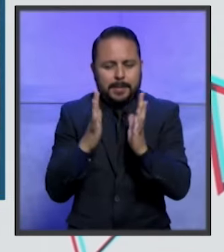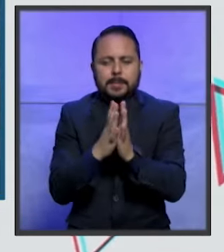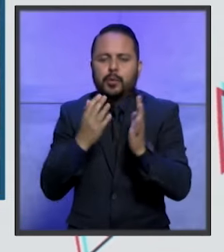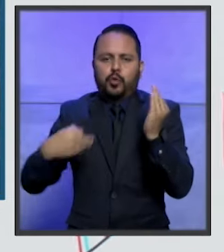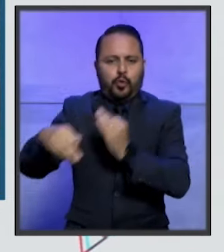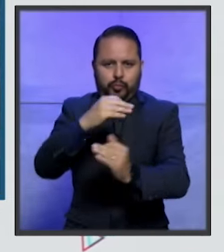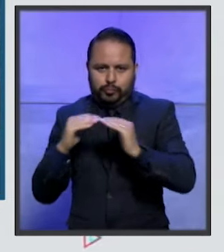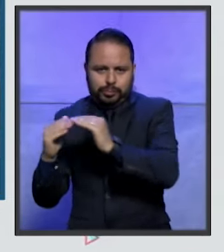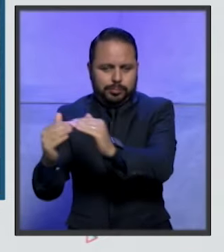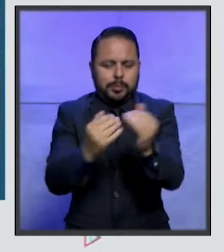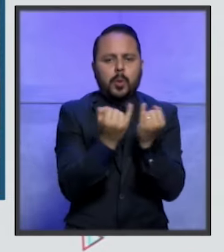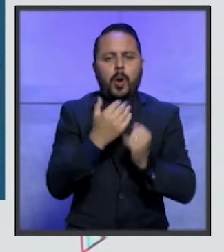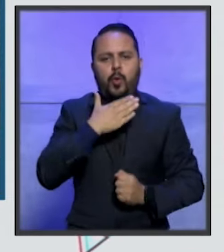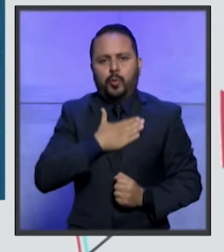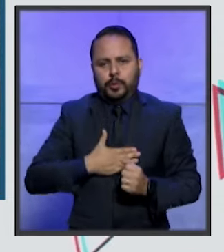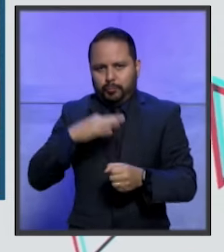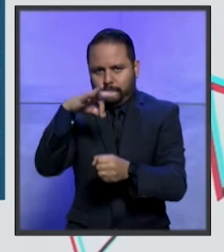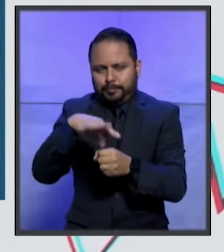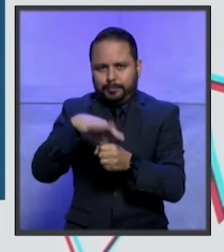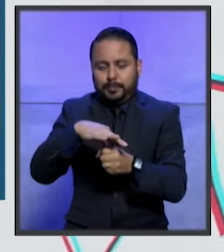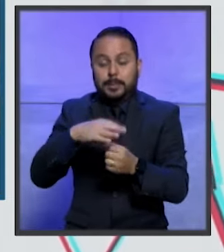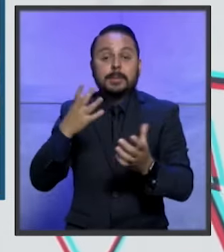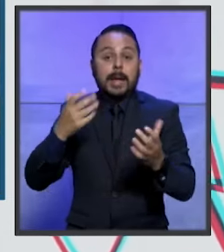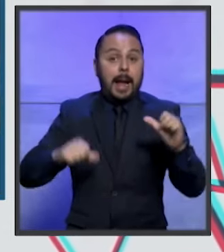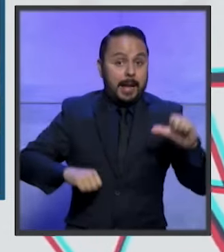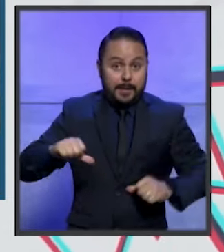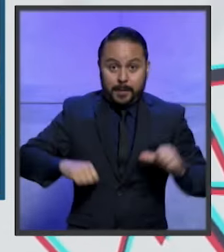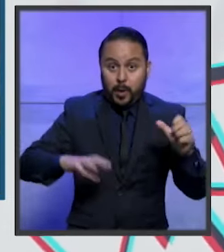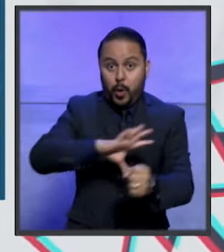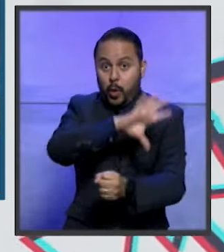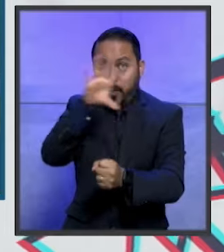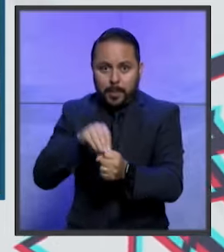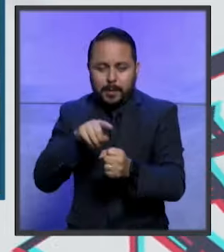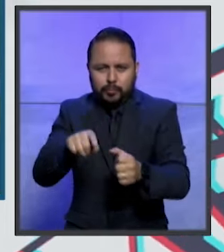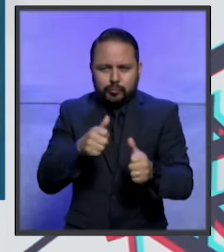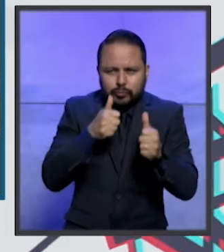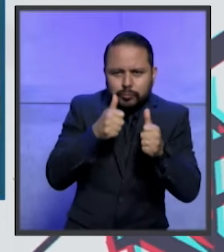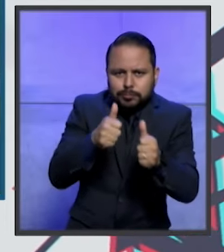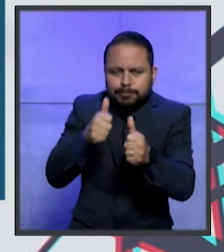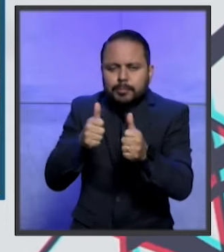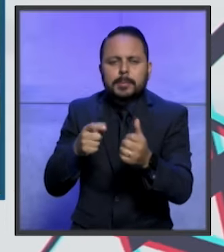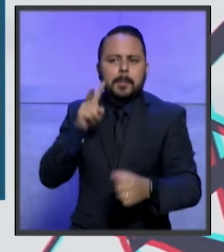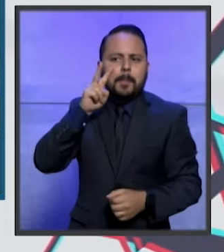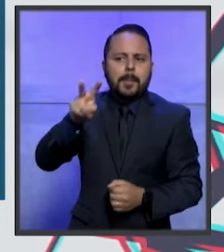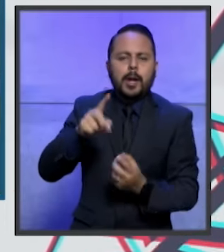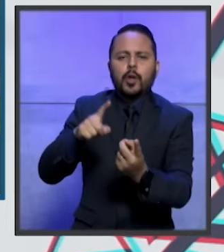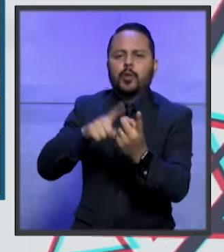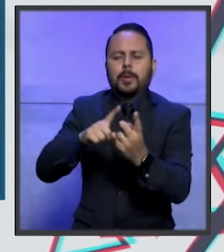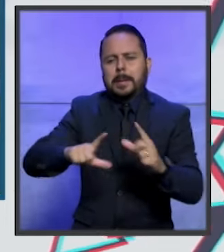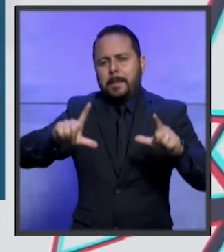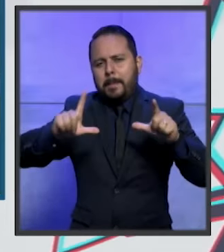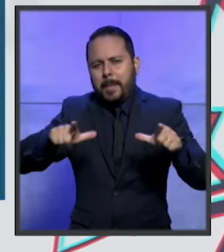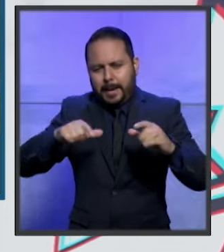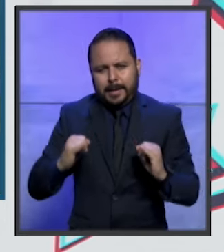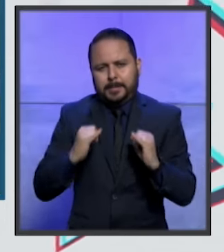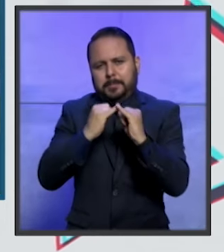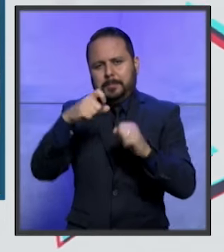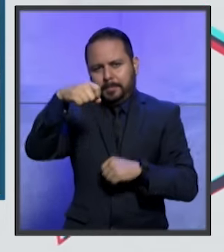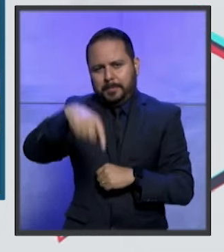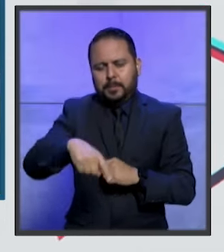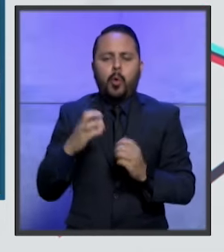participación democrática y la justicia electoral todas las actividades des de los escuch torios pueden consultarse en la página